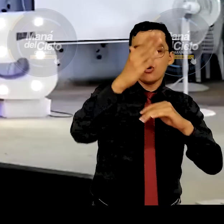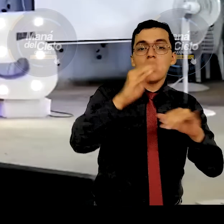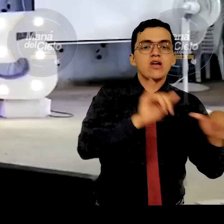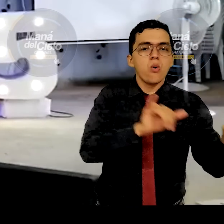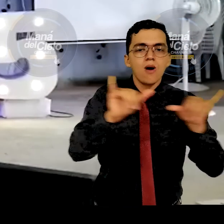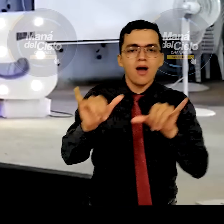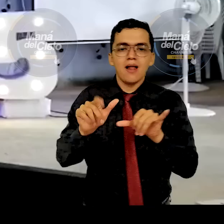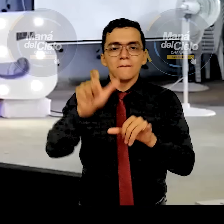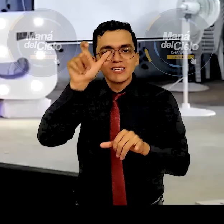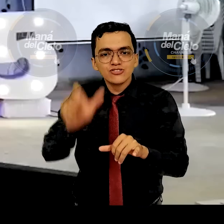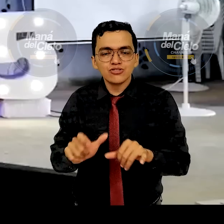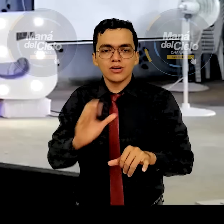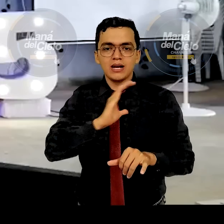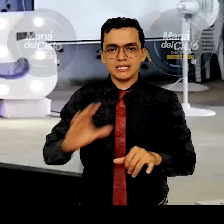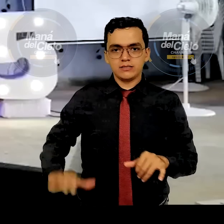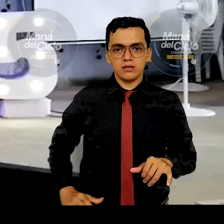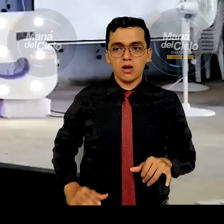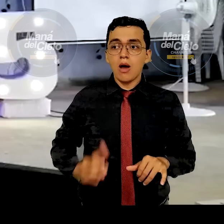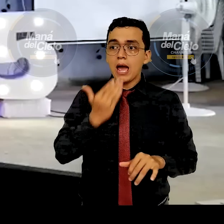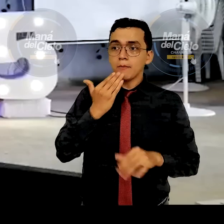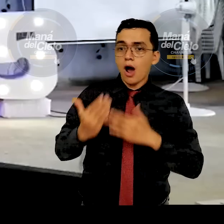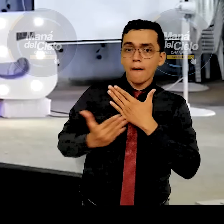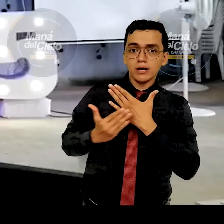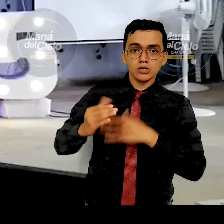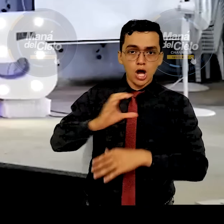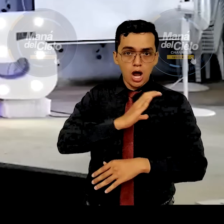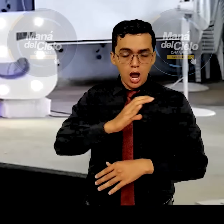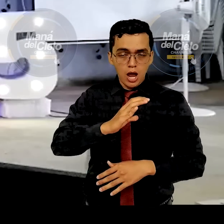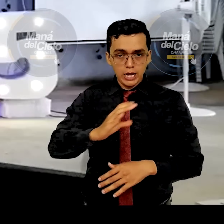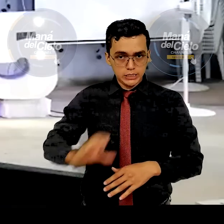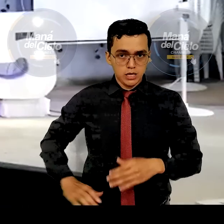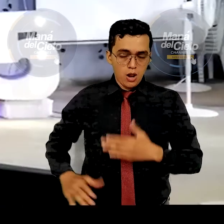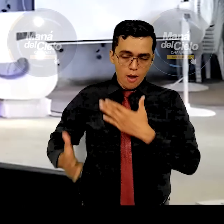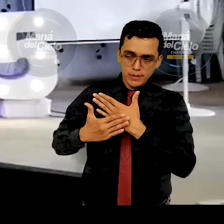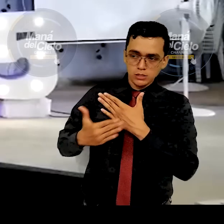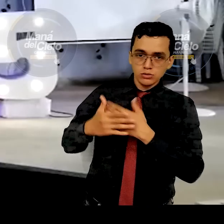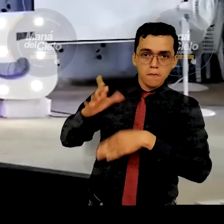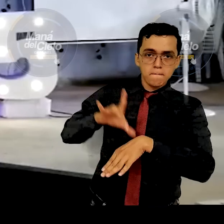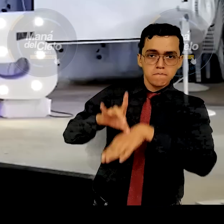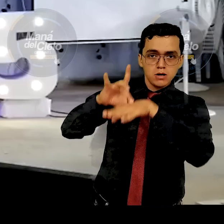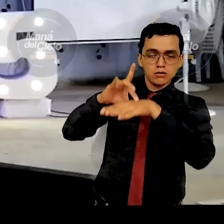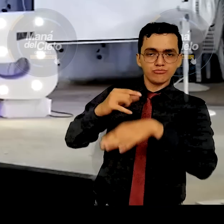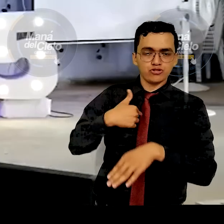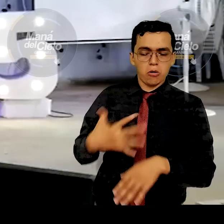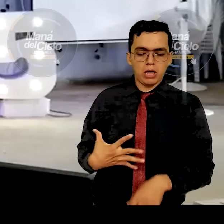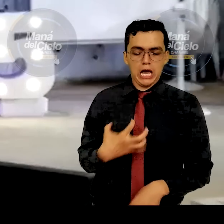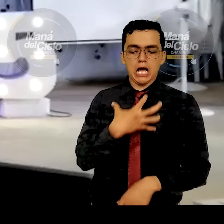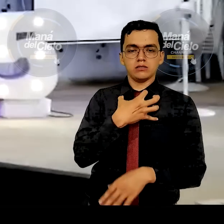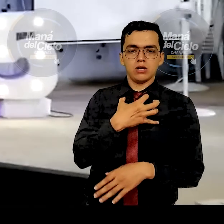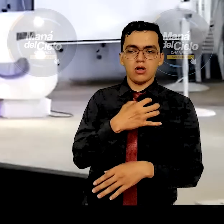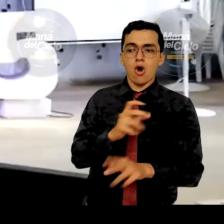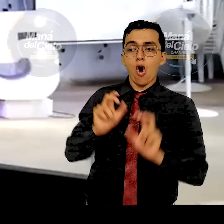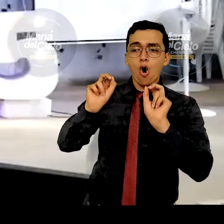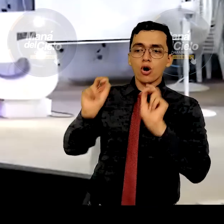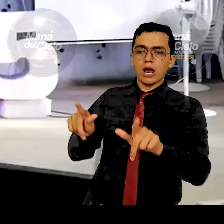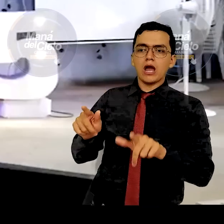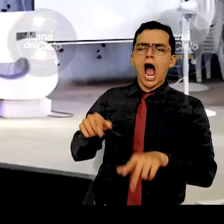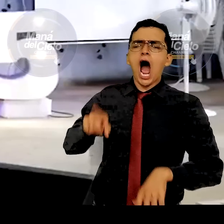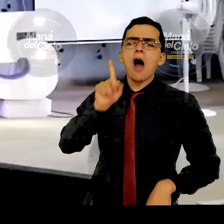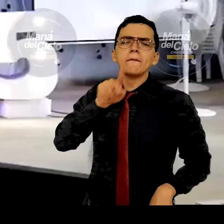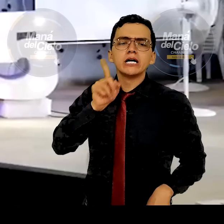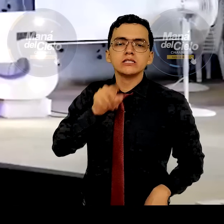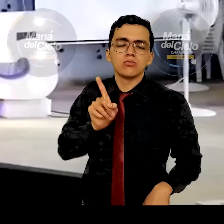cáncer y veo más allá del cáncer al Dios Todopoderoso, que es capaz de hacer